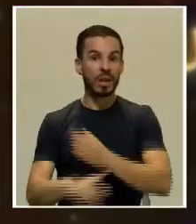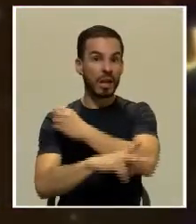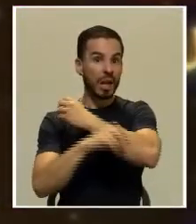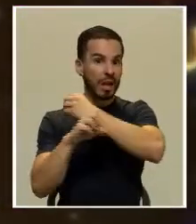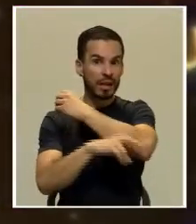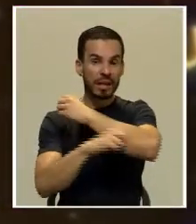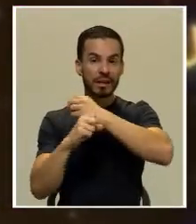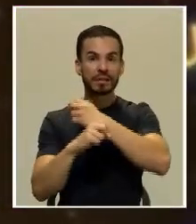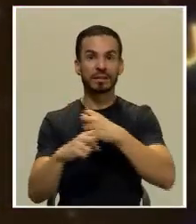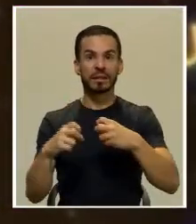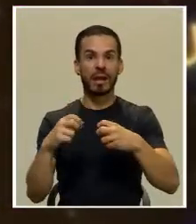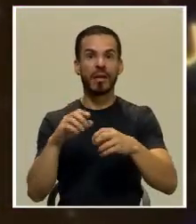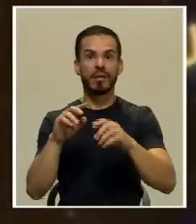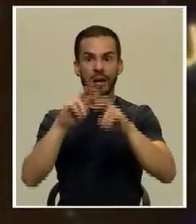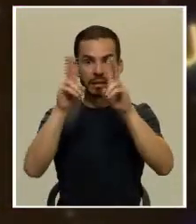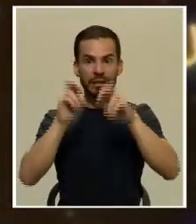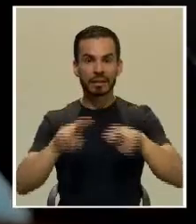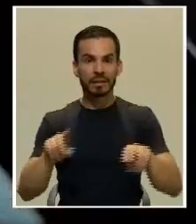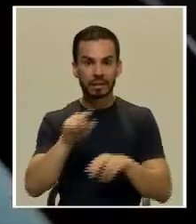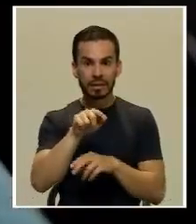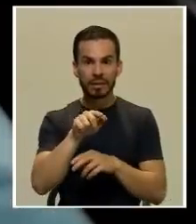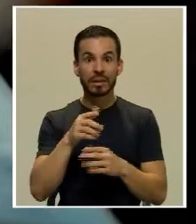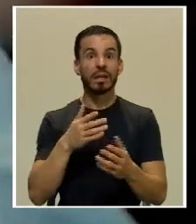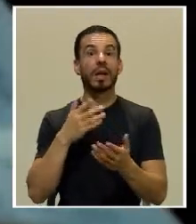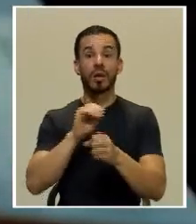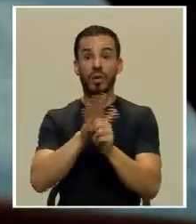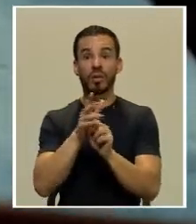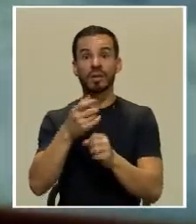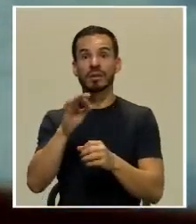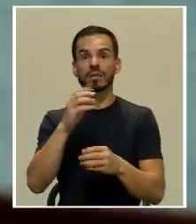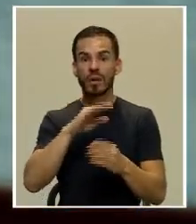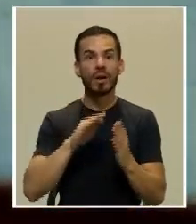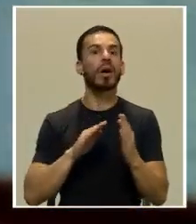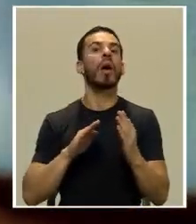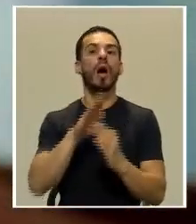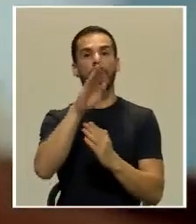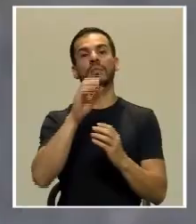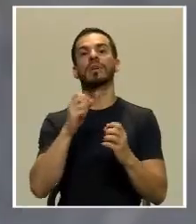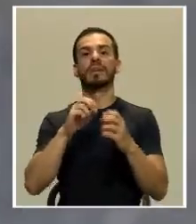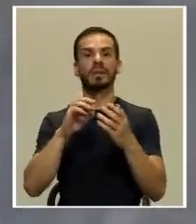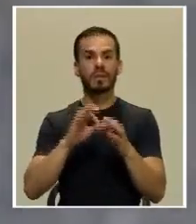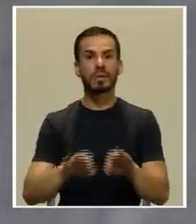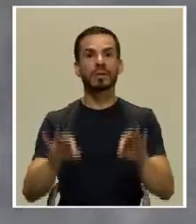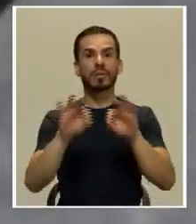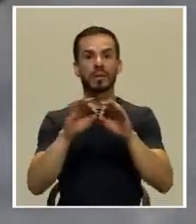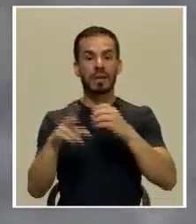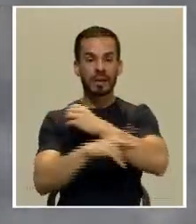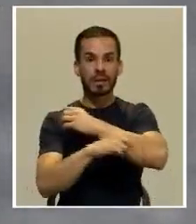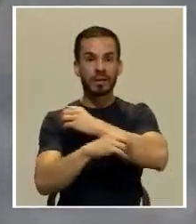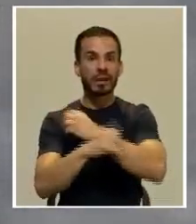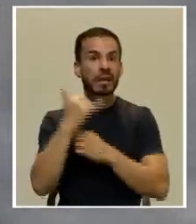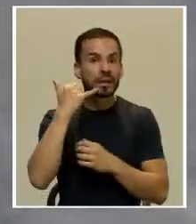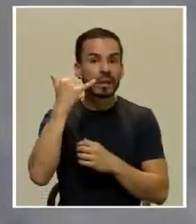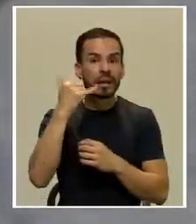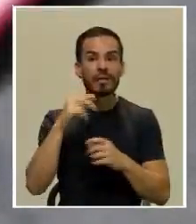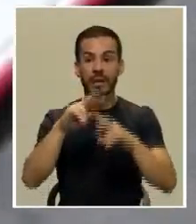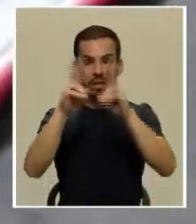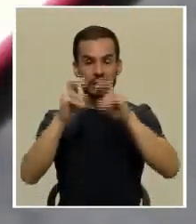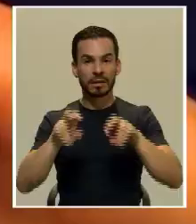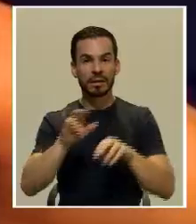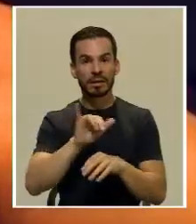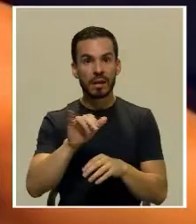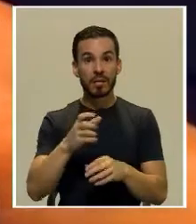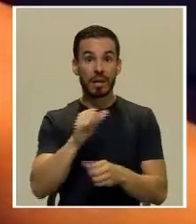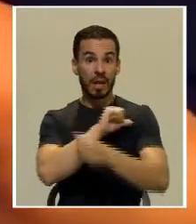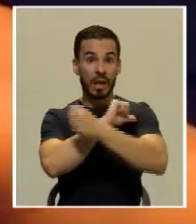estafas electrónicas. Y es que con la pandemia del COVID-19 se registró un aumento significativo de los casos de estafas telefónicas y cibernéticas